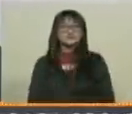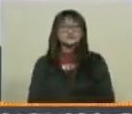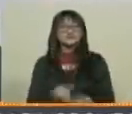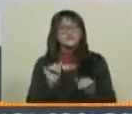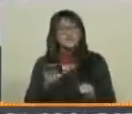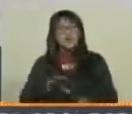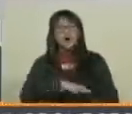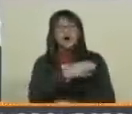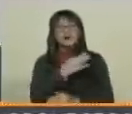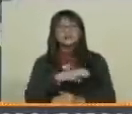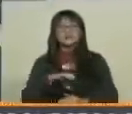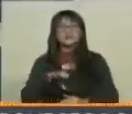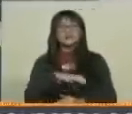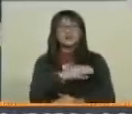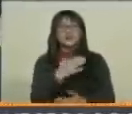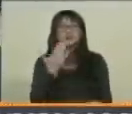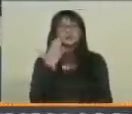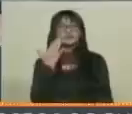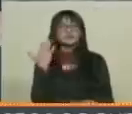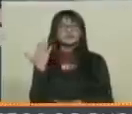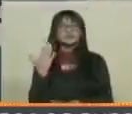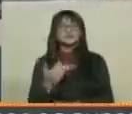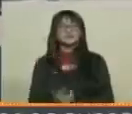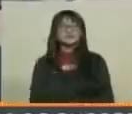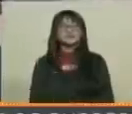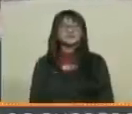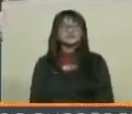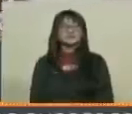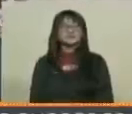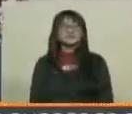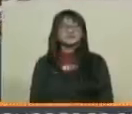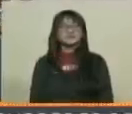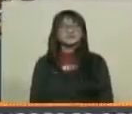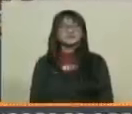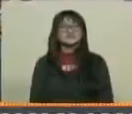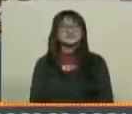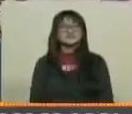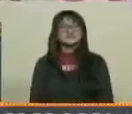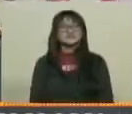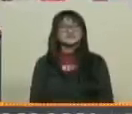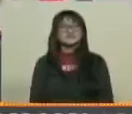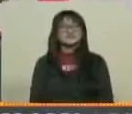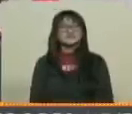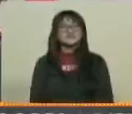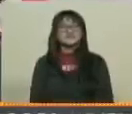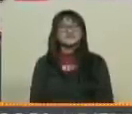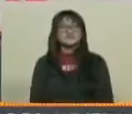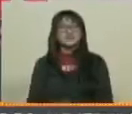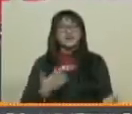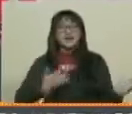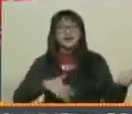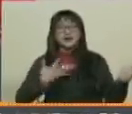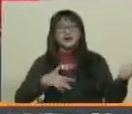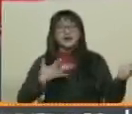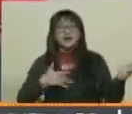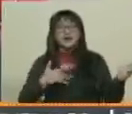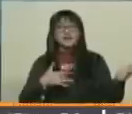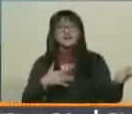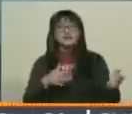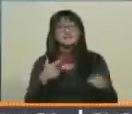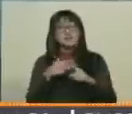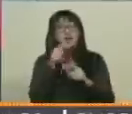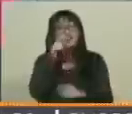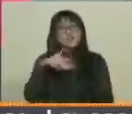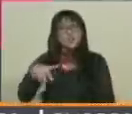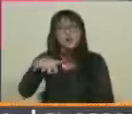canción Sangueo para el regreso, del cantautor Ali Primera y del pueblo de